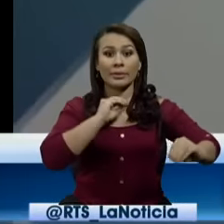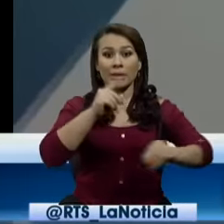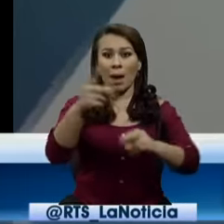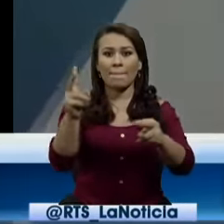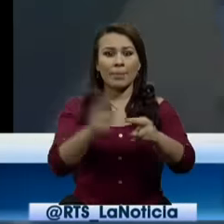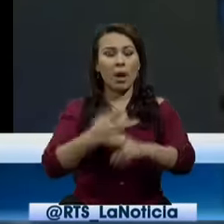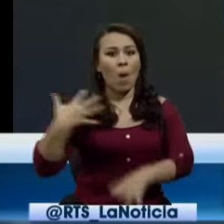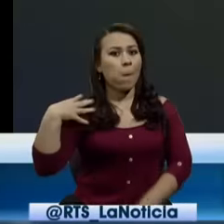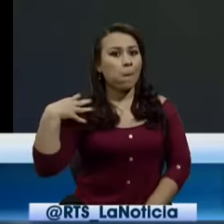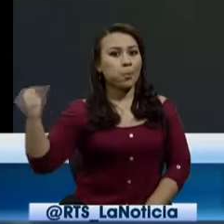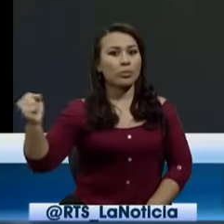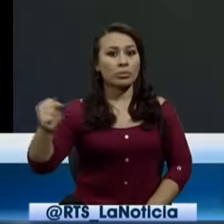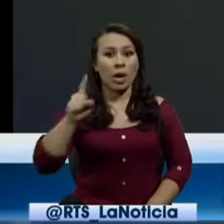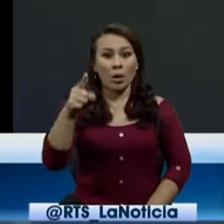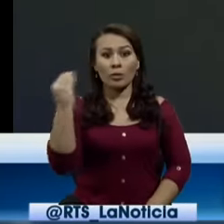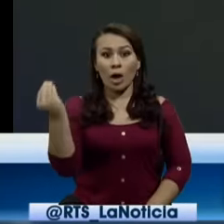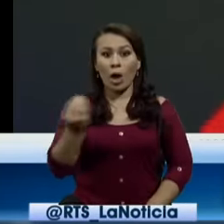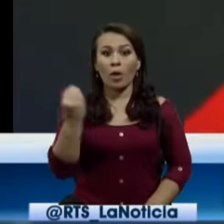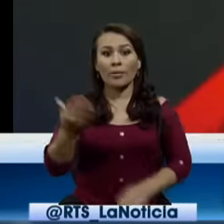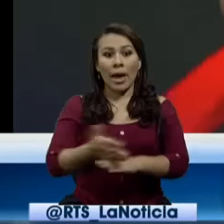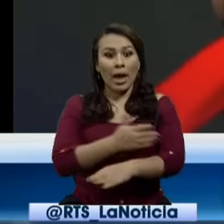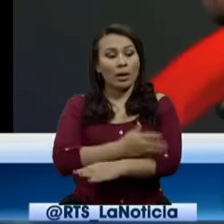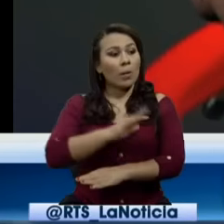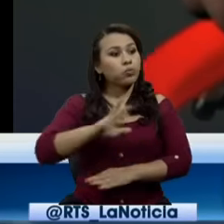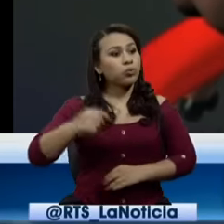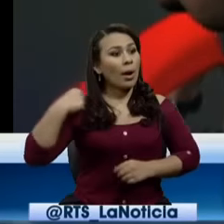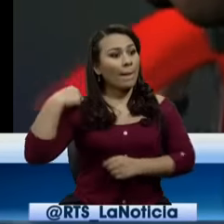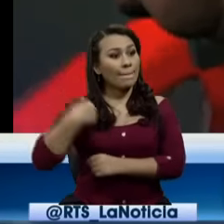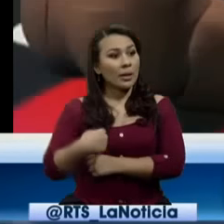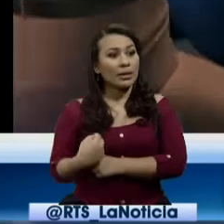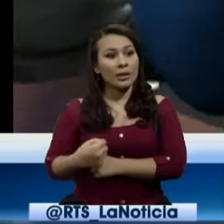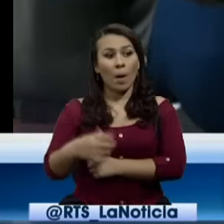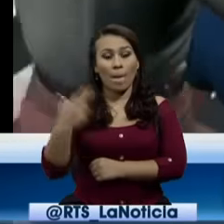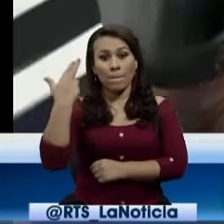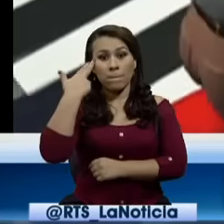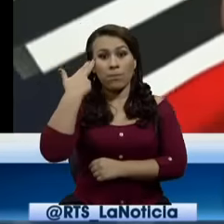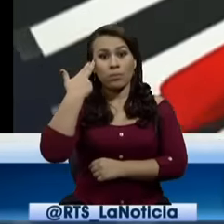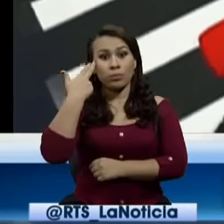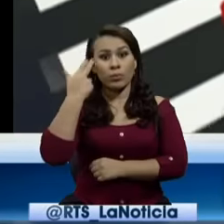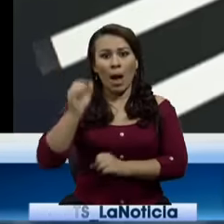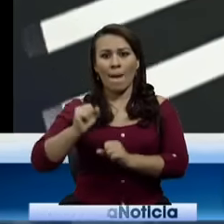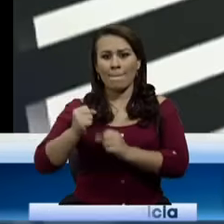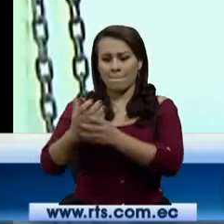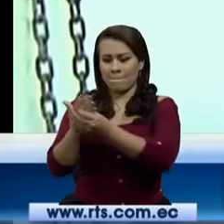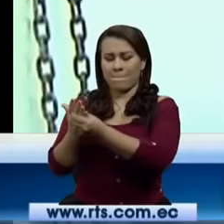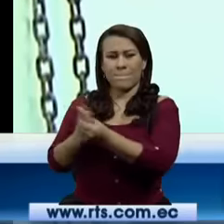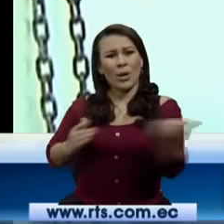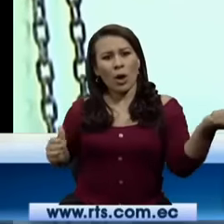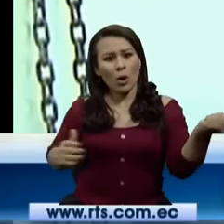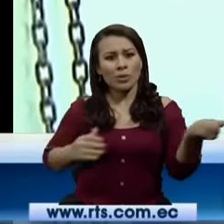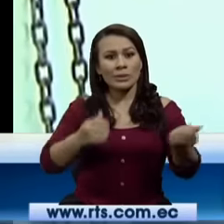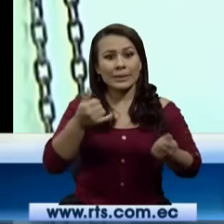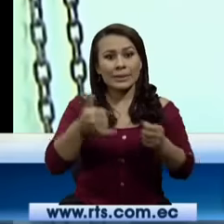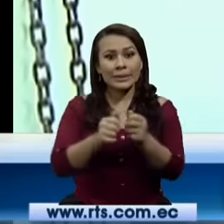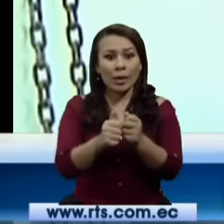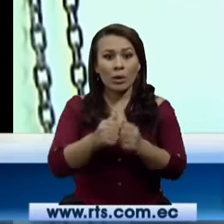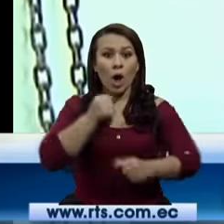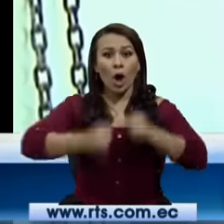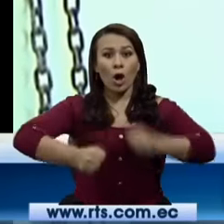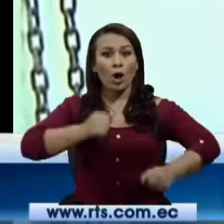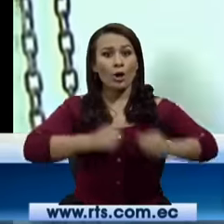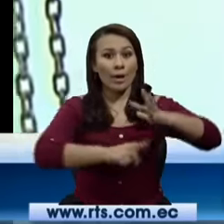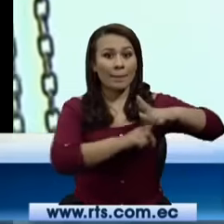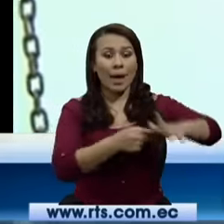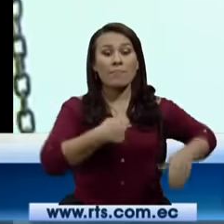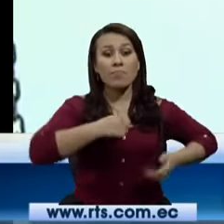más comunes a una chica le robaron con pistola una maleta ahí mismo en la calle principal arranchar los celulares se viene corriendo acá el parque a